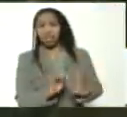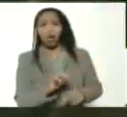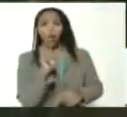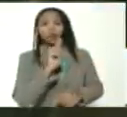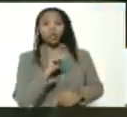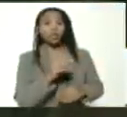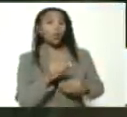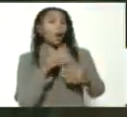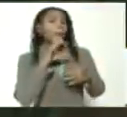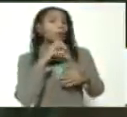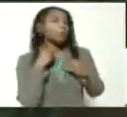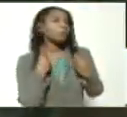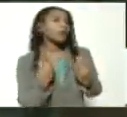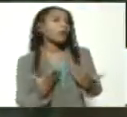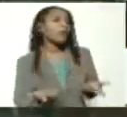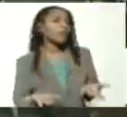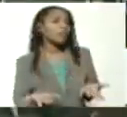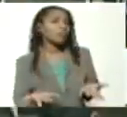perro para qué?